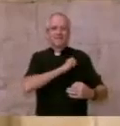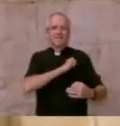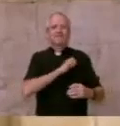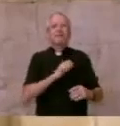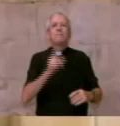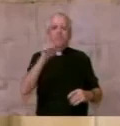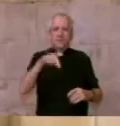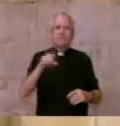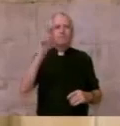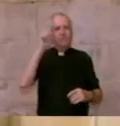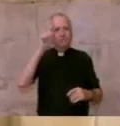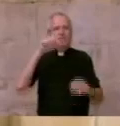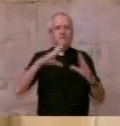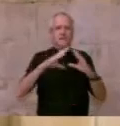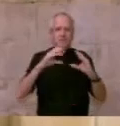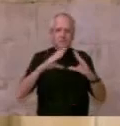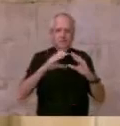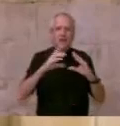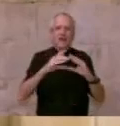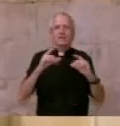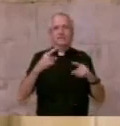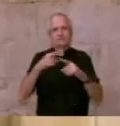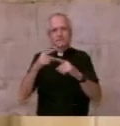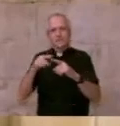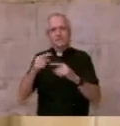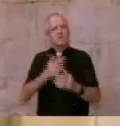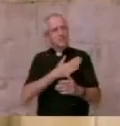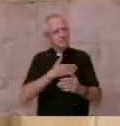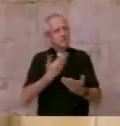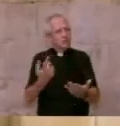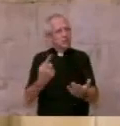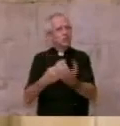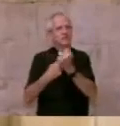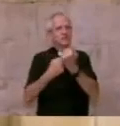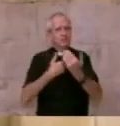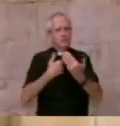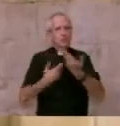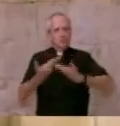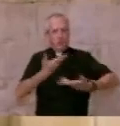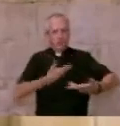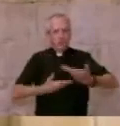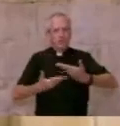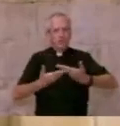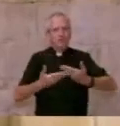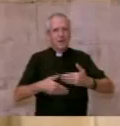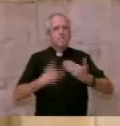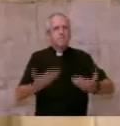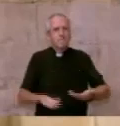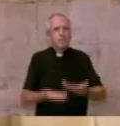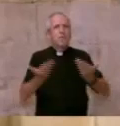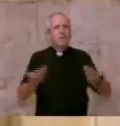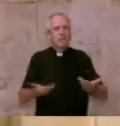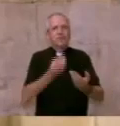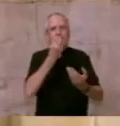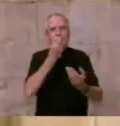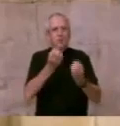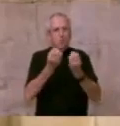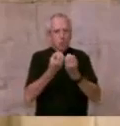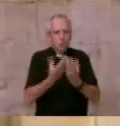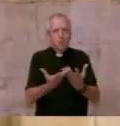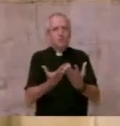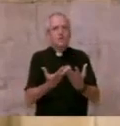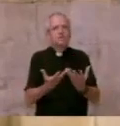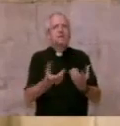otras autoridades académicas aquí presentes. Deseo que encontréis en mí un colaborador en la promoción del bien